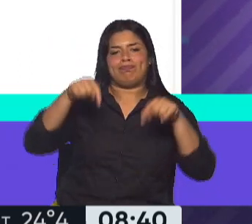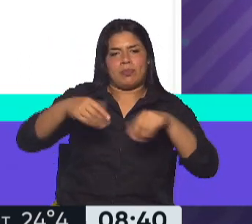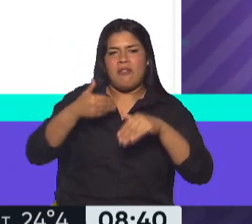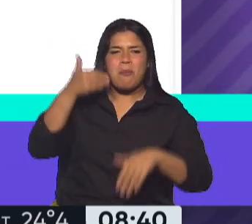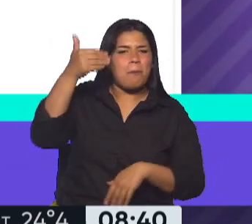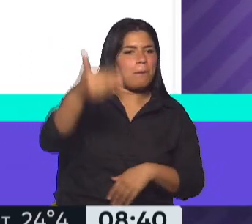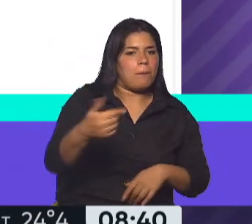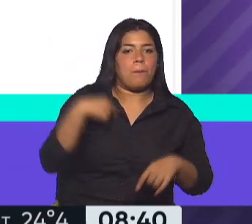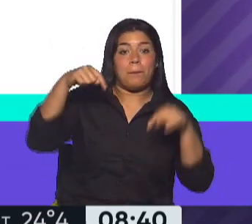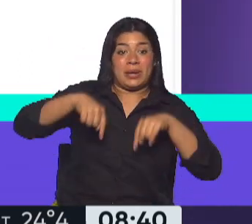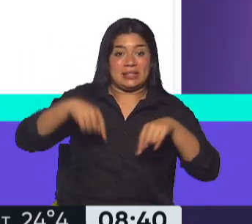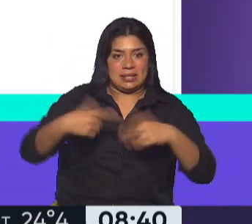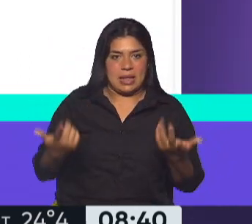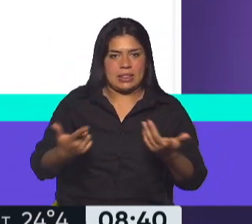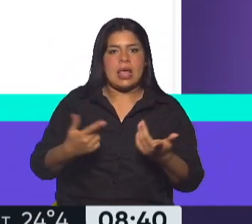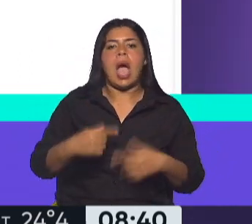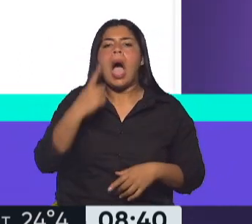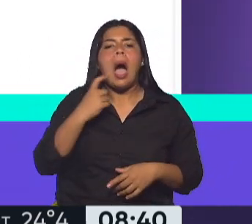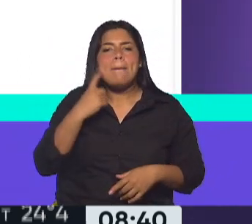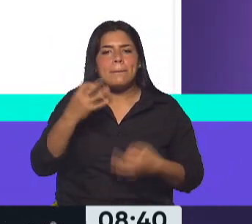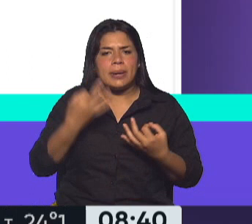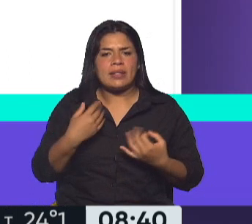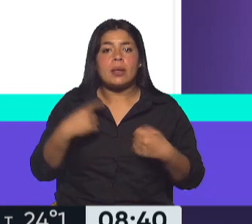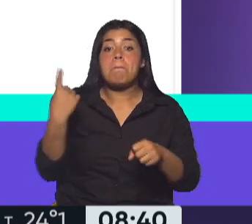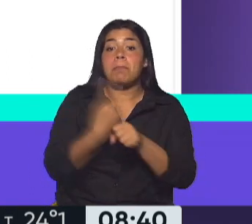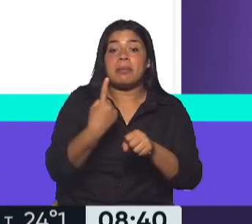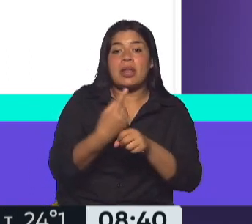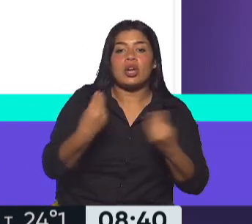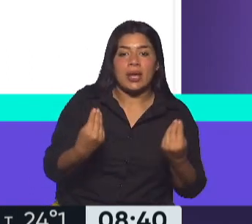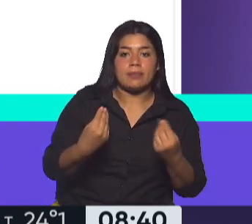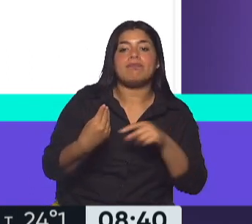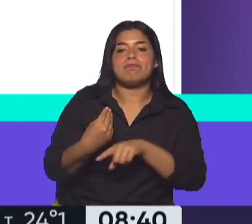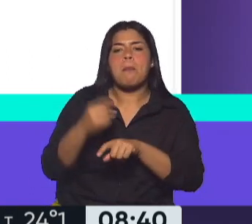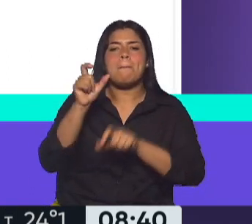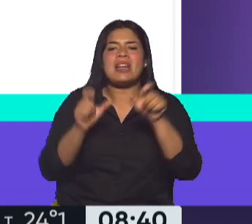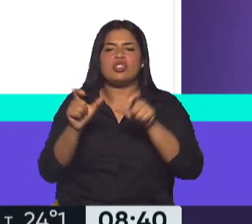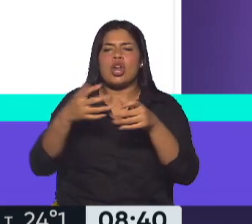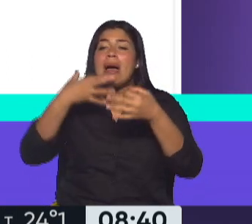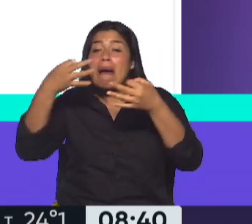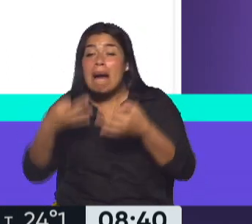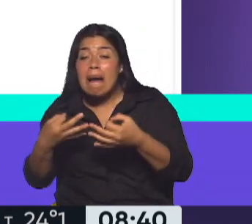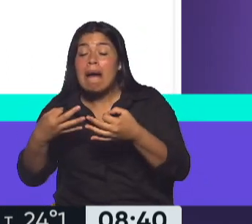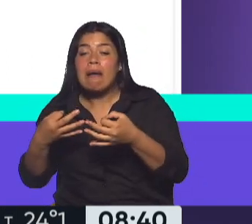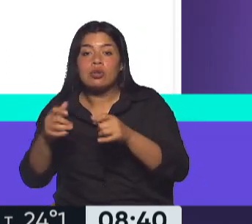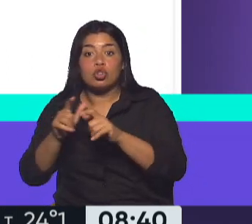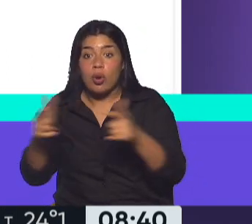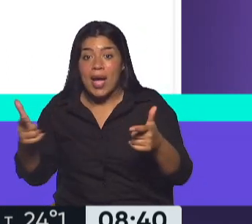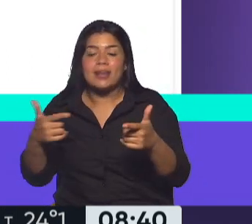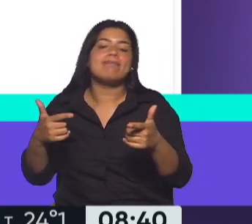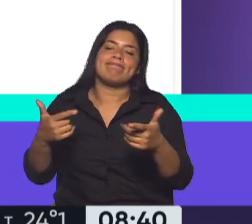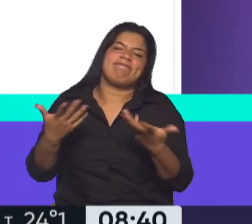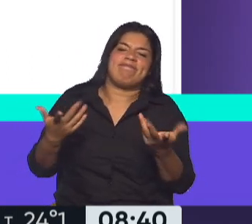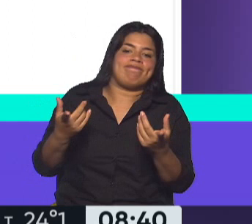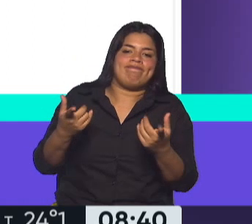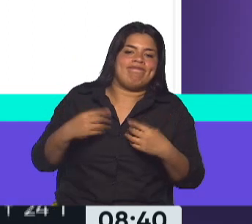dice haber aprendido. Una, supuestos realistas, sin supuestos realistas no tiene sentido. Estas son las lecciones que aprendió el FMI.